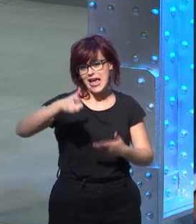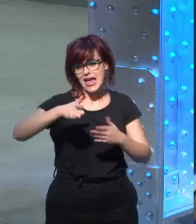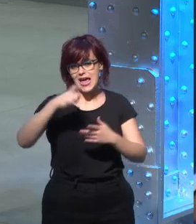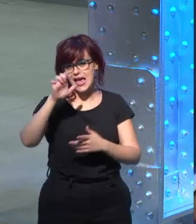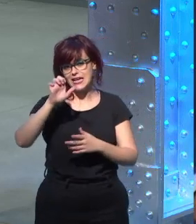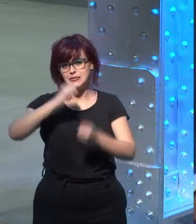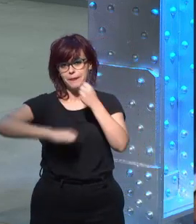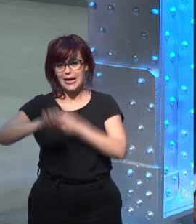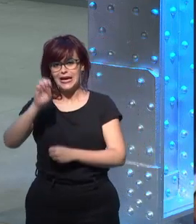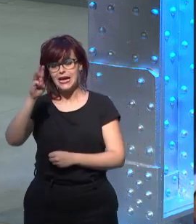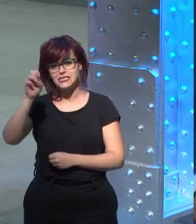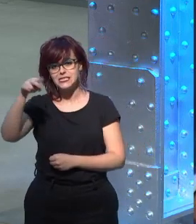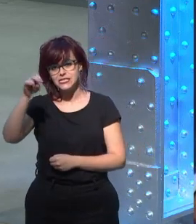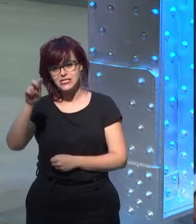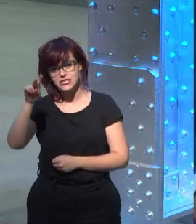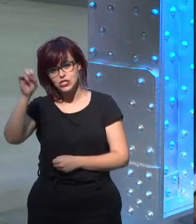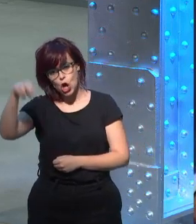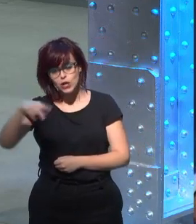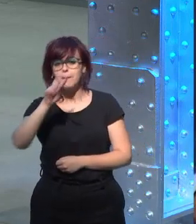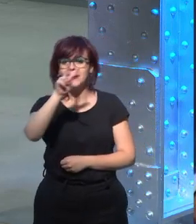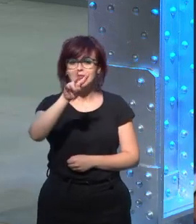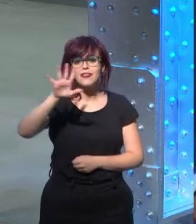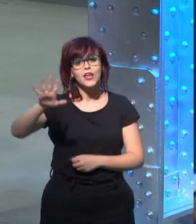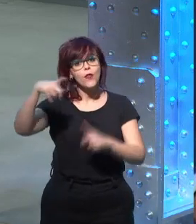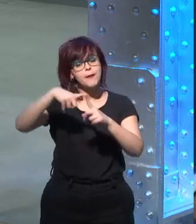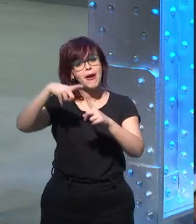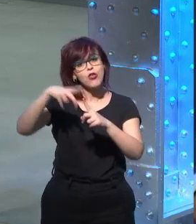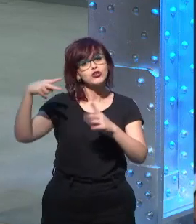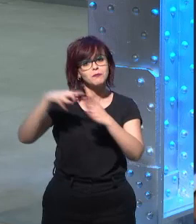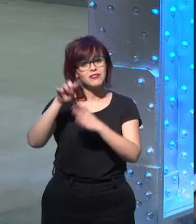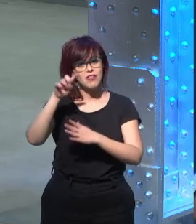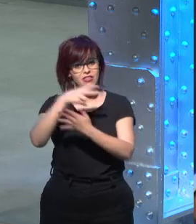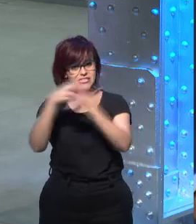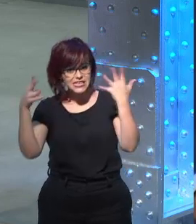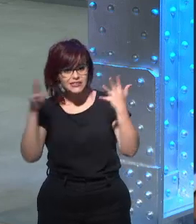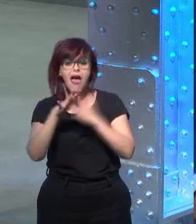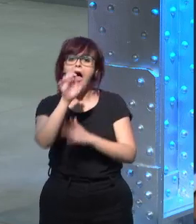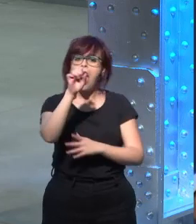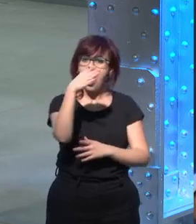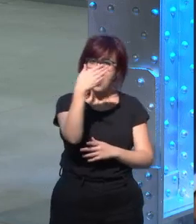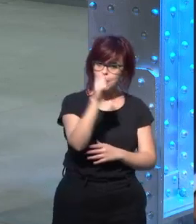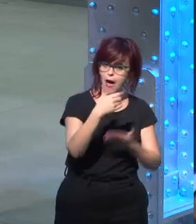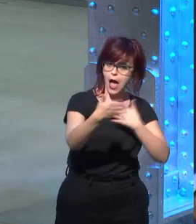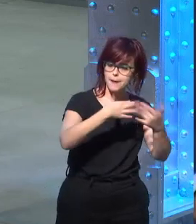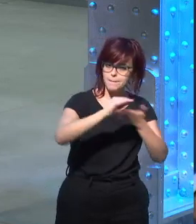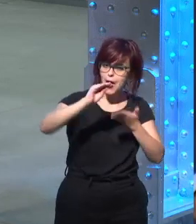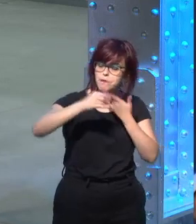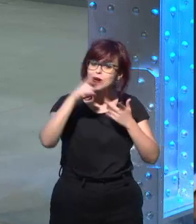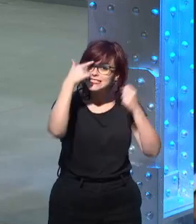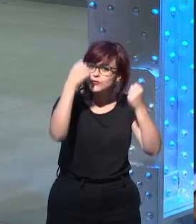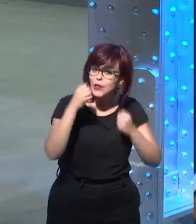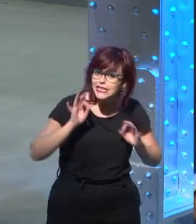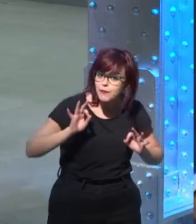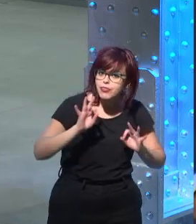el 25 de mayo de 2017, porque ya hay empresas e instituciones